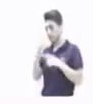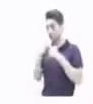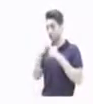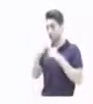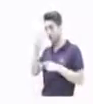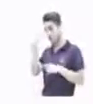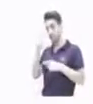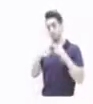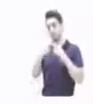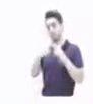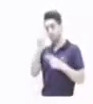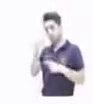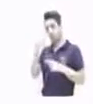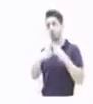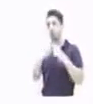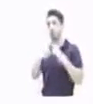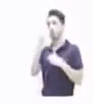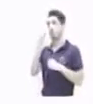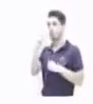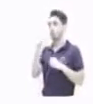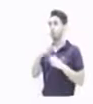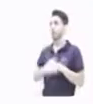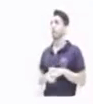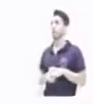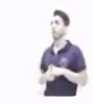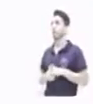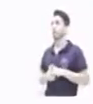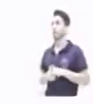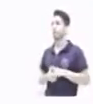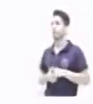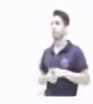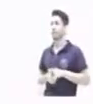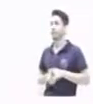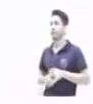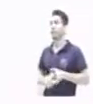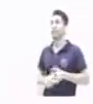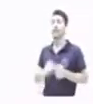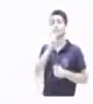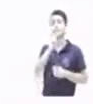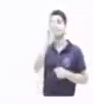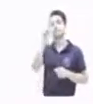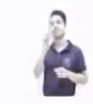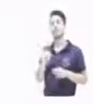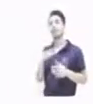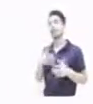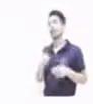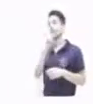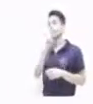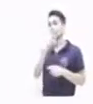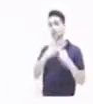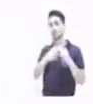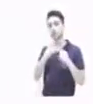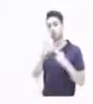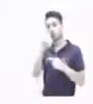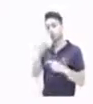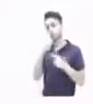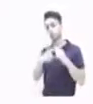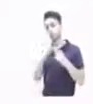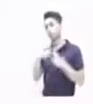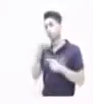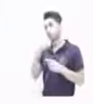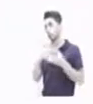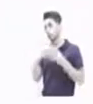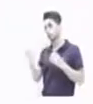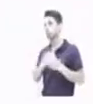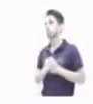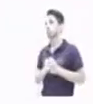por 4 por 3 por 2 por 1. Y 3 factorial sería 3 por